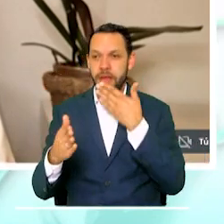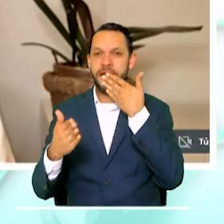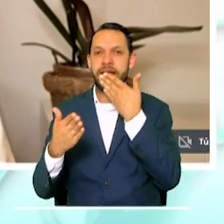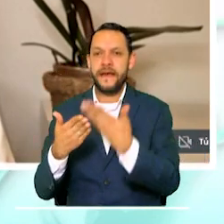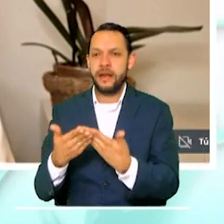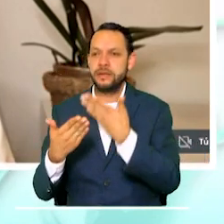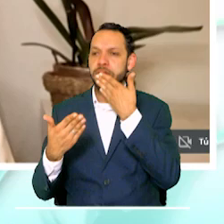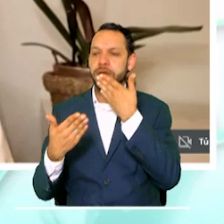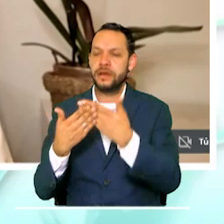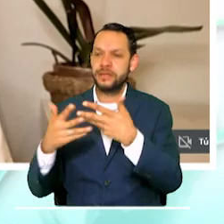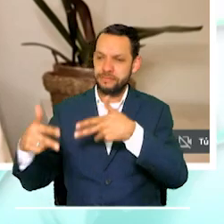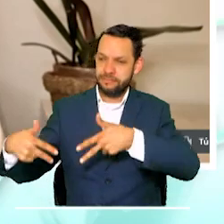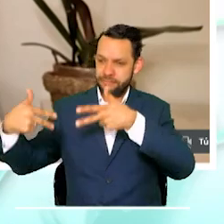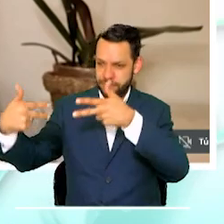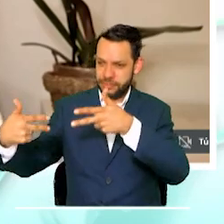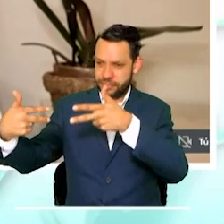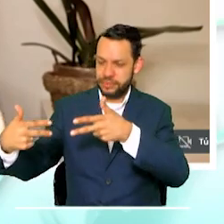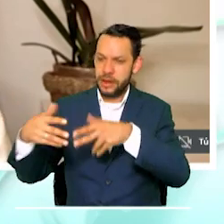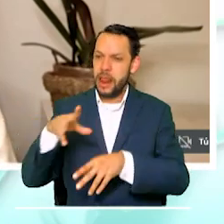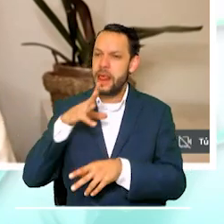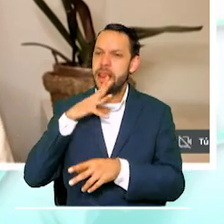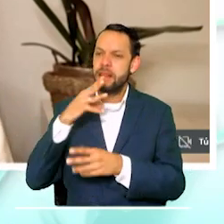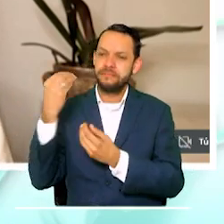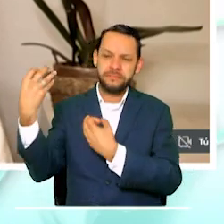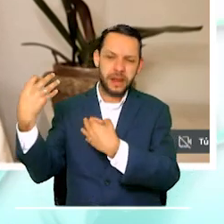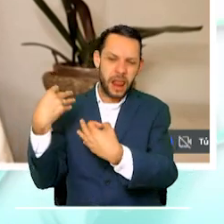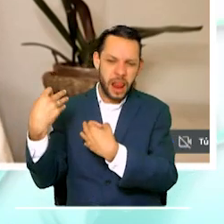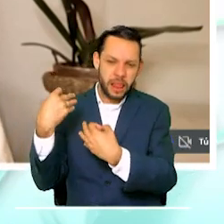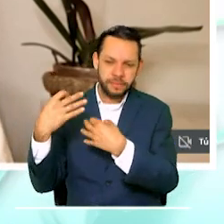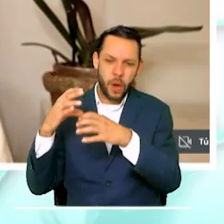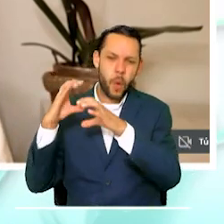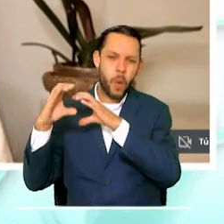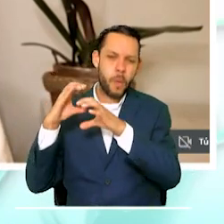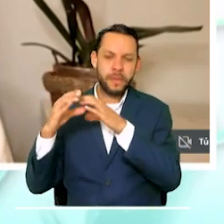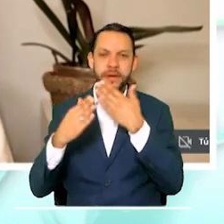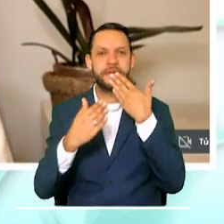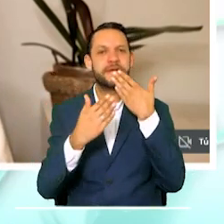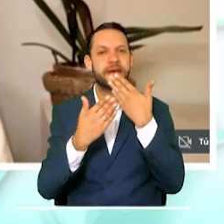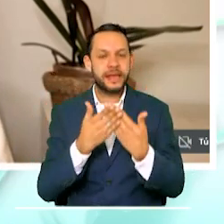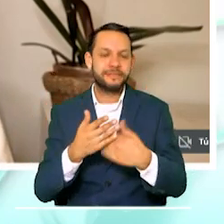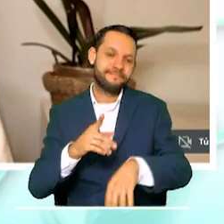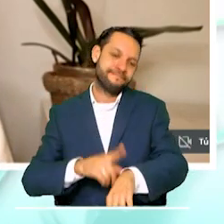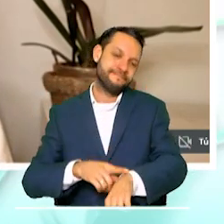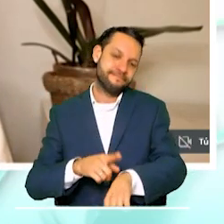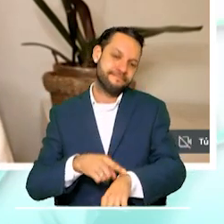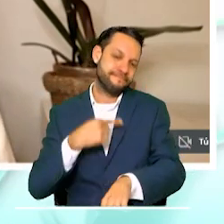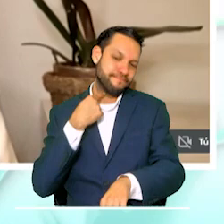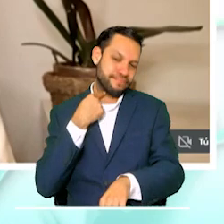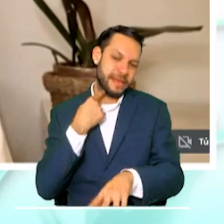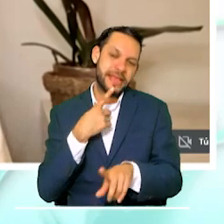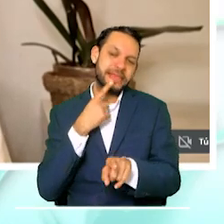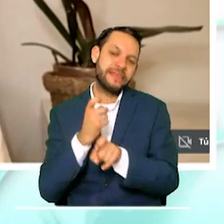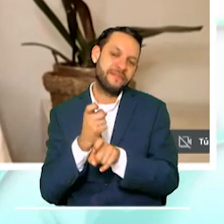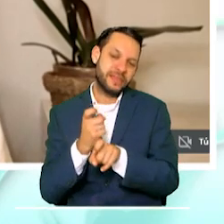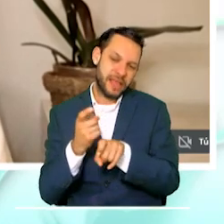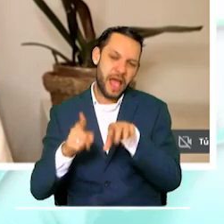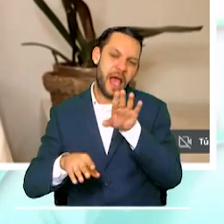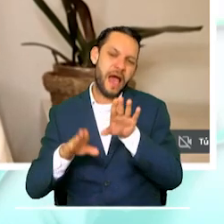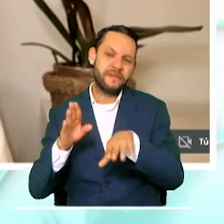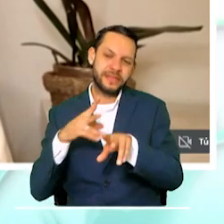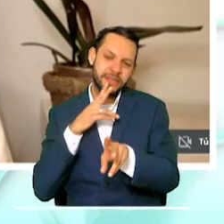agradezco mucho. Gracias por aceptar la invitación. También los tiempos televisivos que a veces son un poquito más